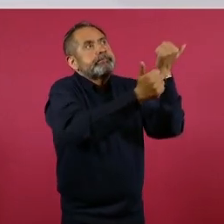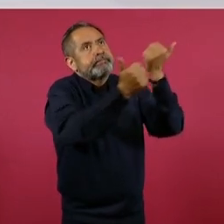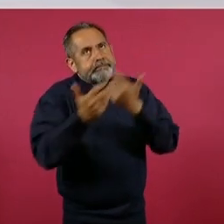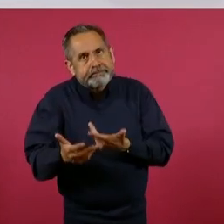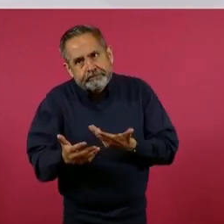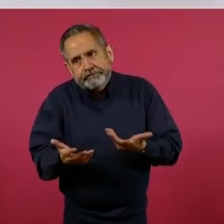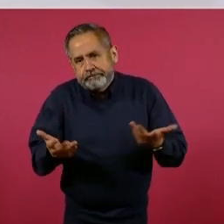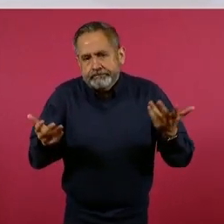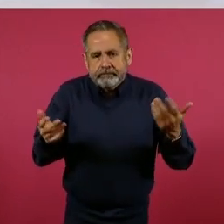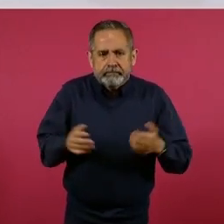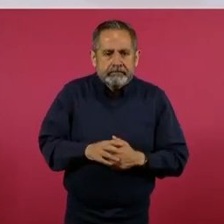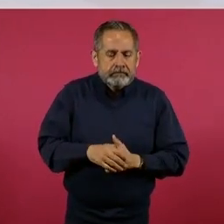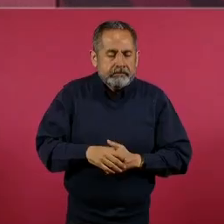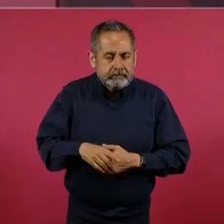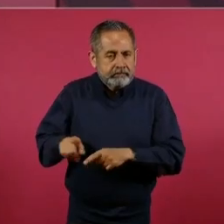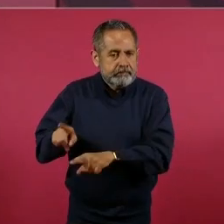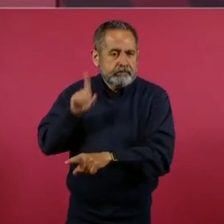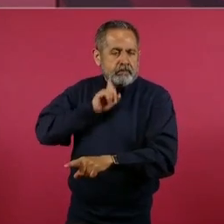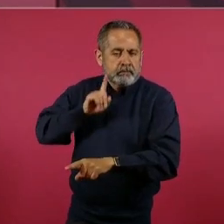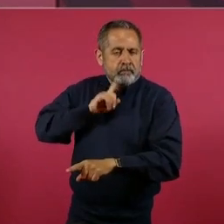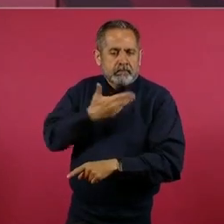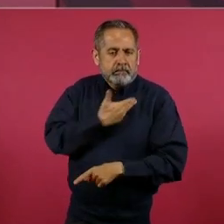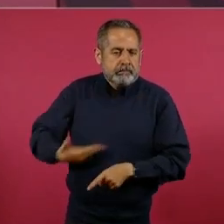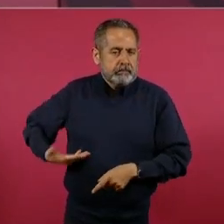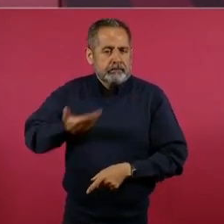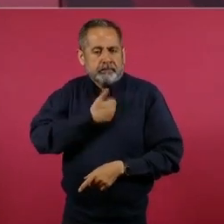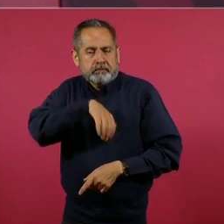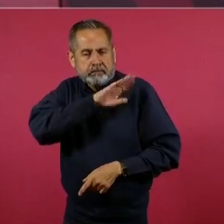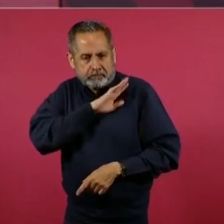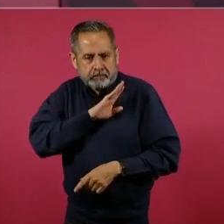La presidenta electa